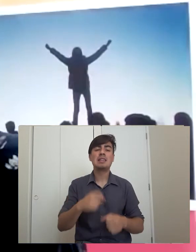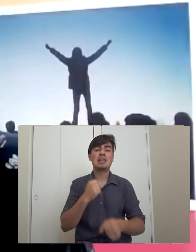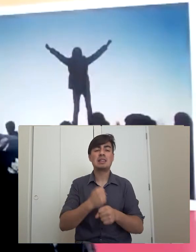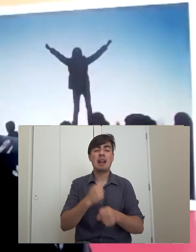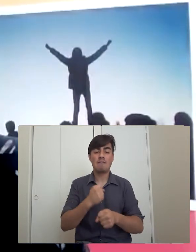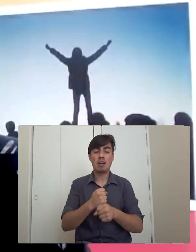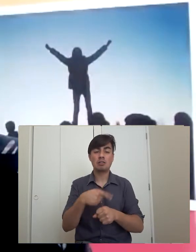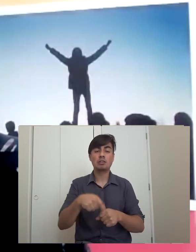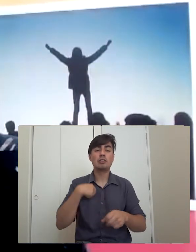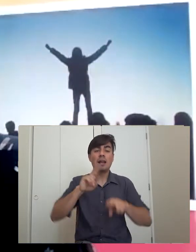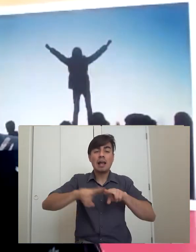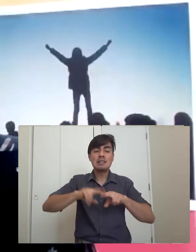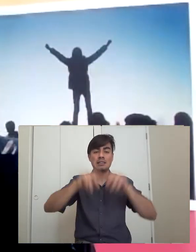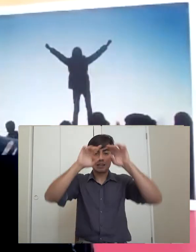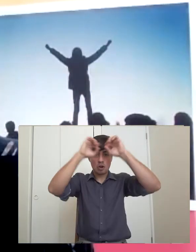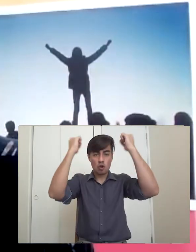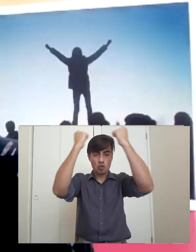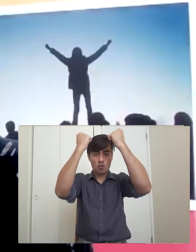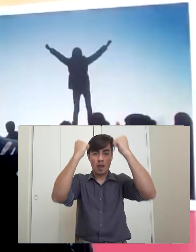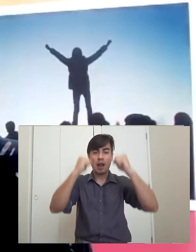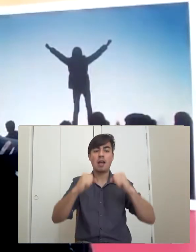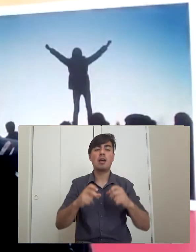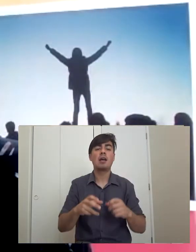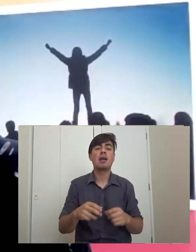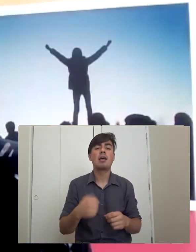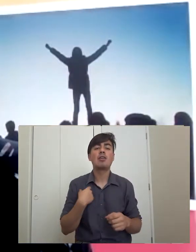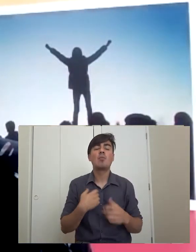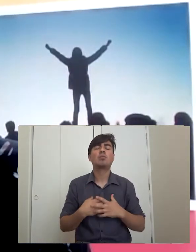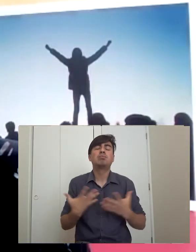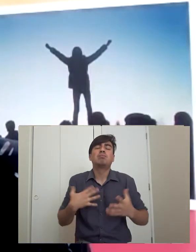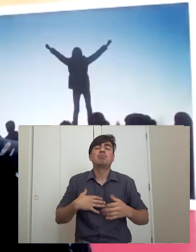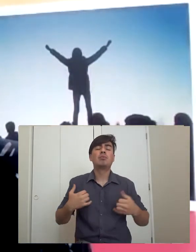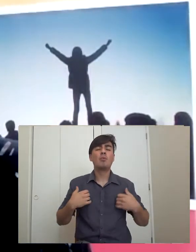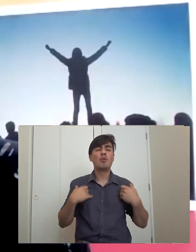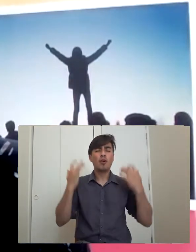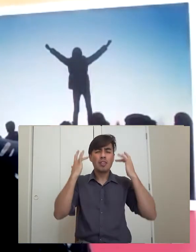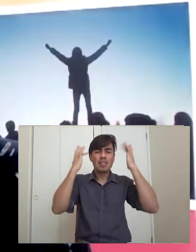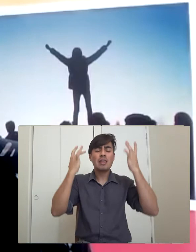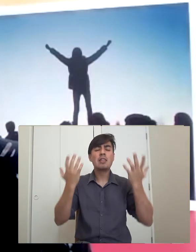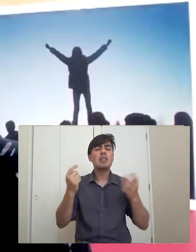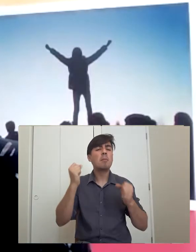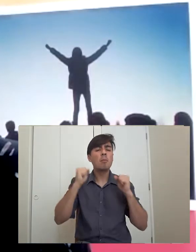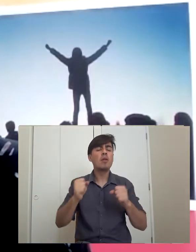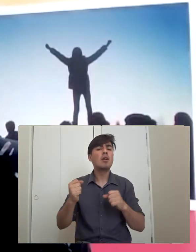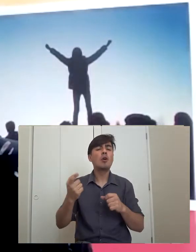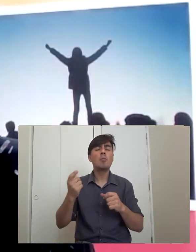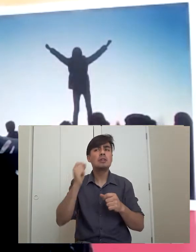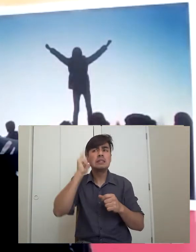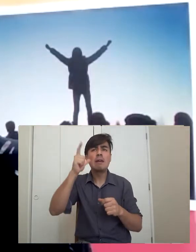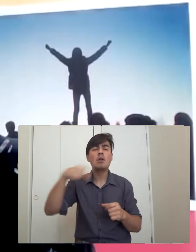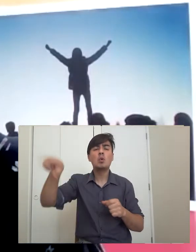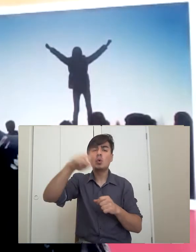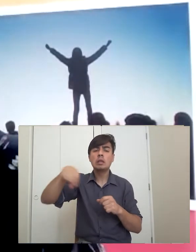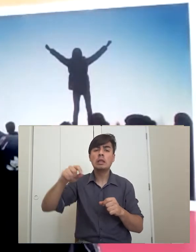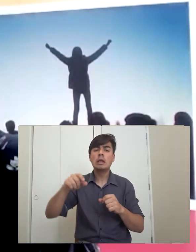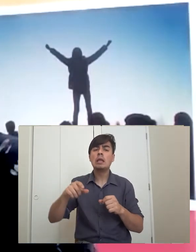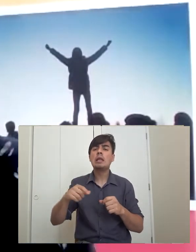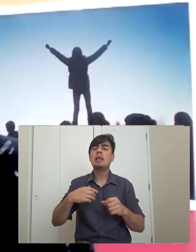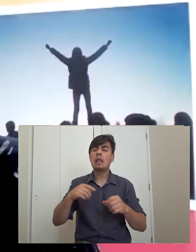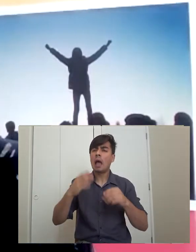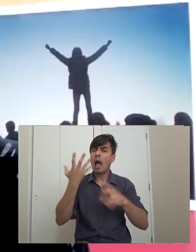que hacemos en Noruega con DEMBRA, con ustedes. Estoy encantada de escuchar que ustedes también encuentran que tienen los